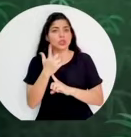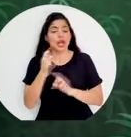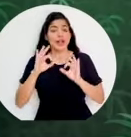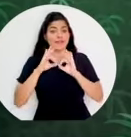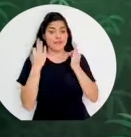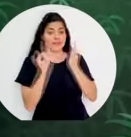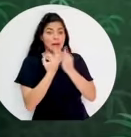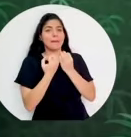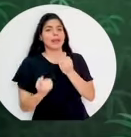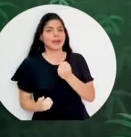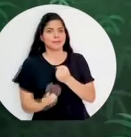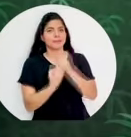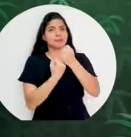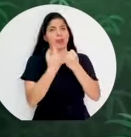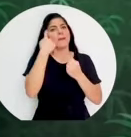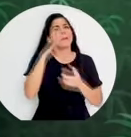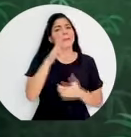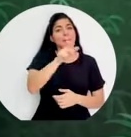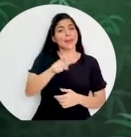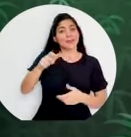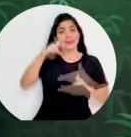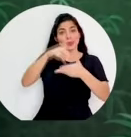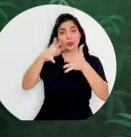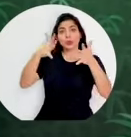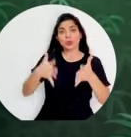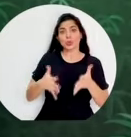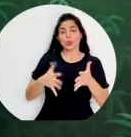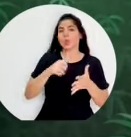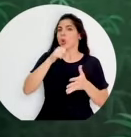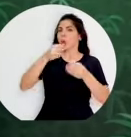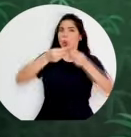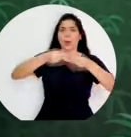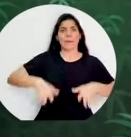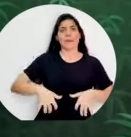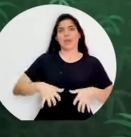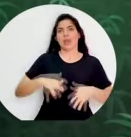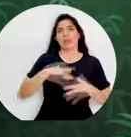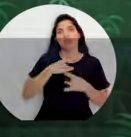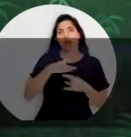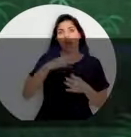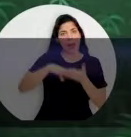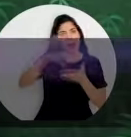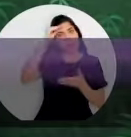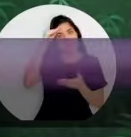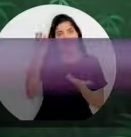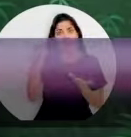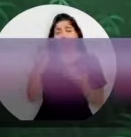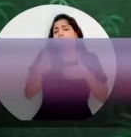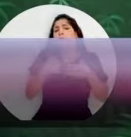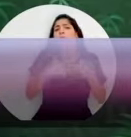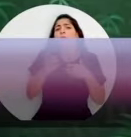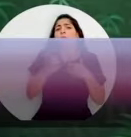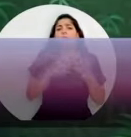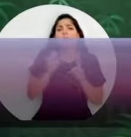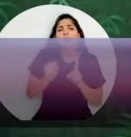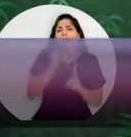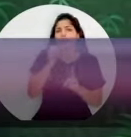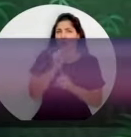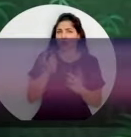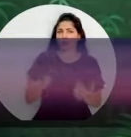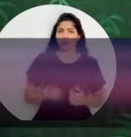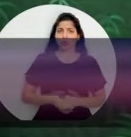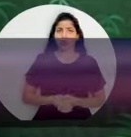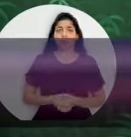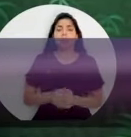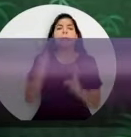las familias ser soporte para que las personas estudiantes no pierdan el interés en aprender independientemente de